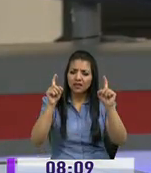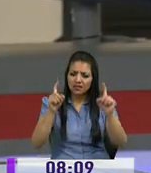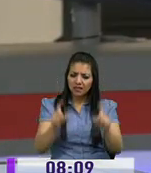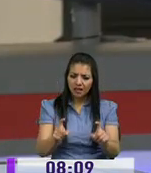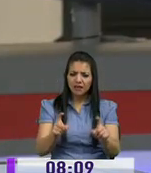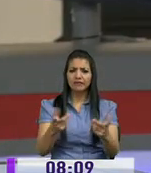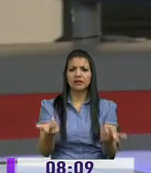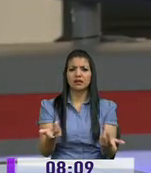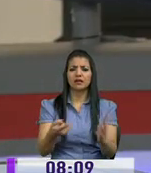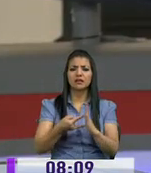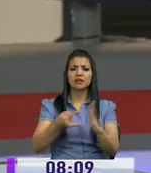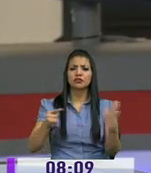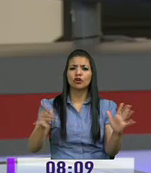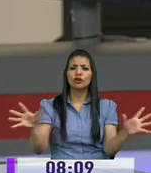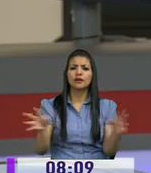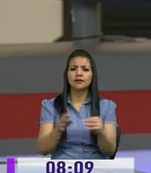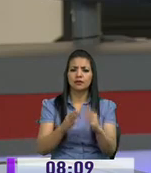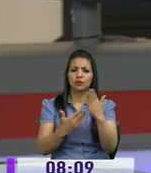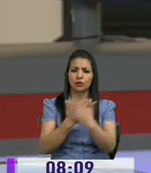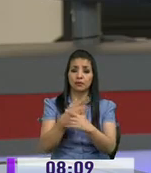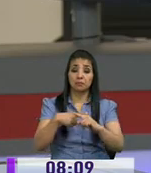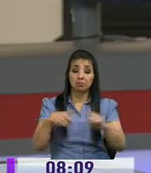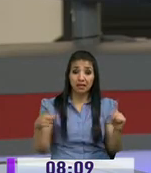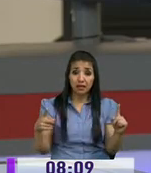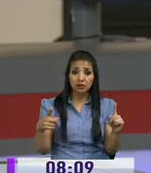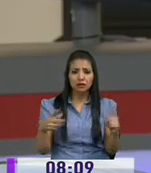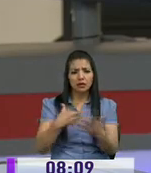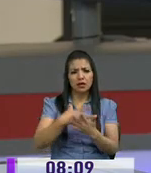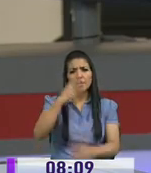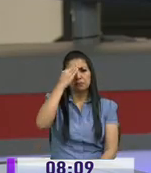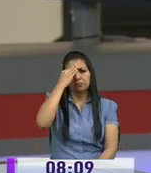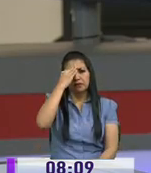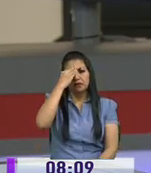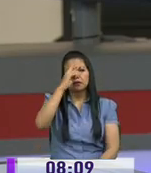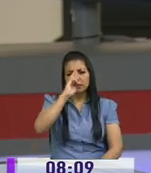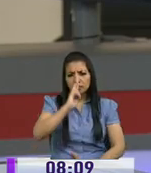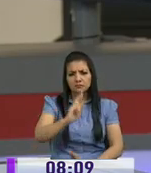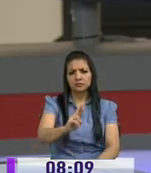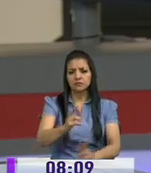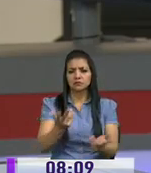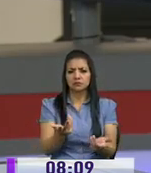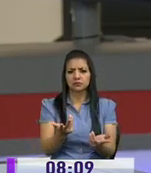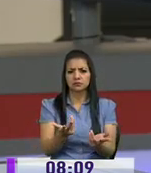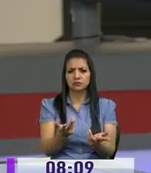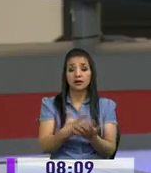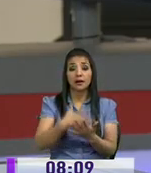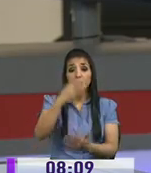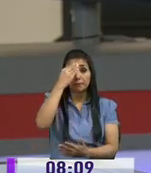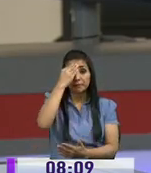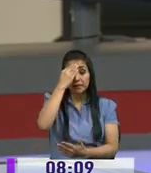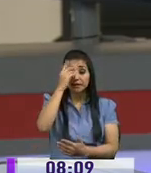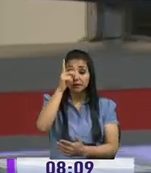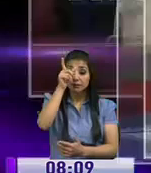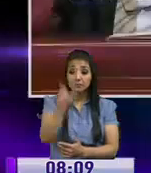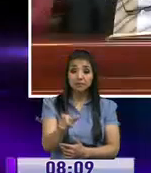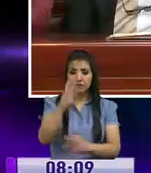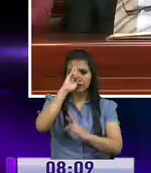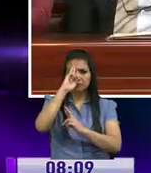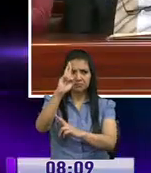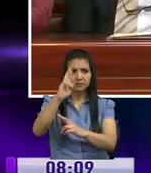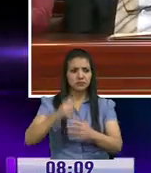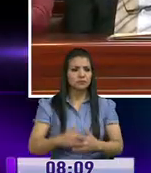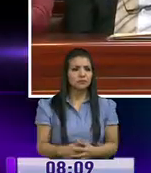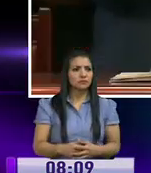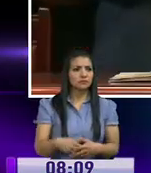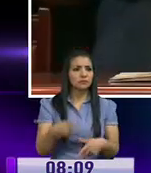a una tecnologización, pero más allá de eso, aprender a tratar y entender, aprender a tratar a su usuario y entender que